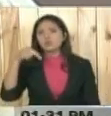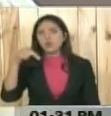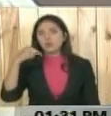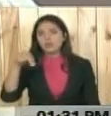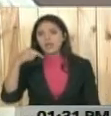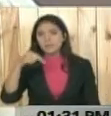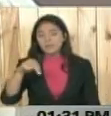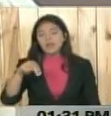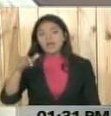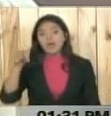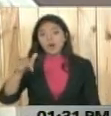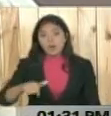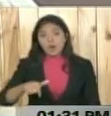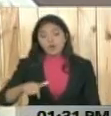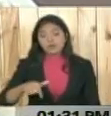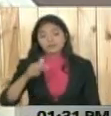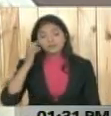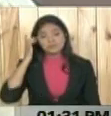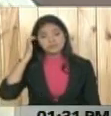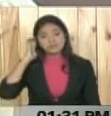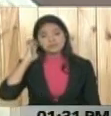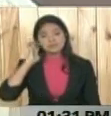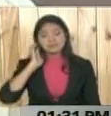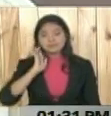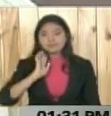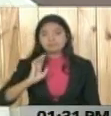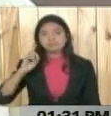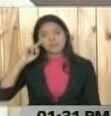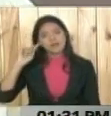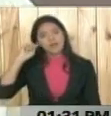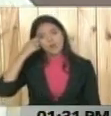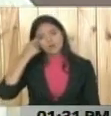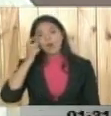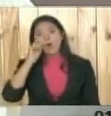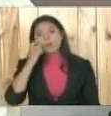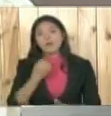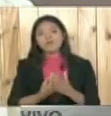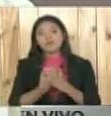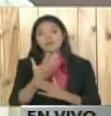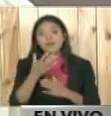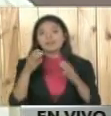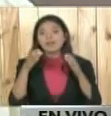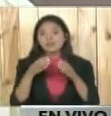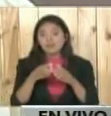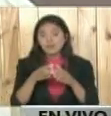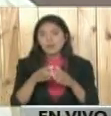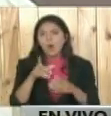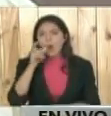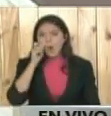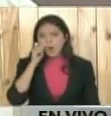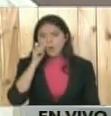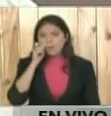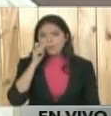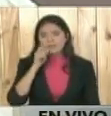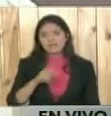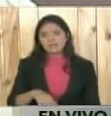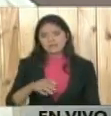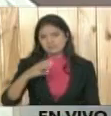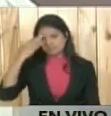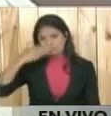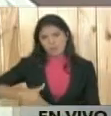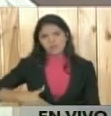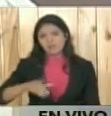noviembre estamos recordando a nuestro comandante fundador del Frente Sandinista, el comandante Carr. Así